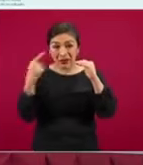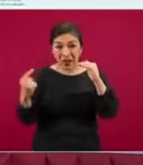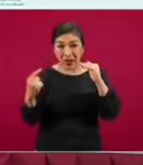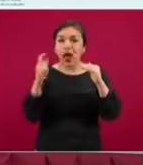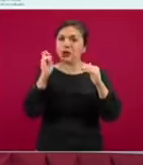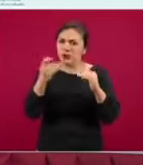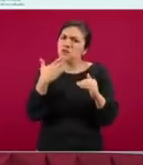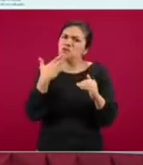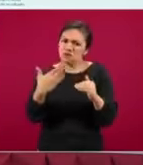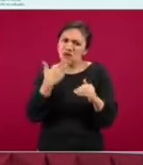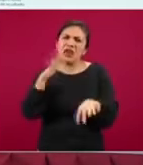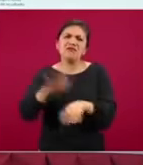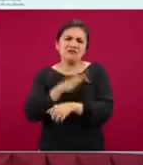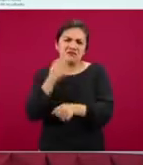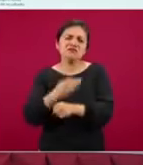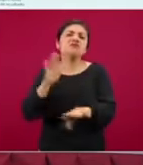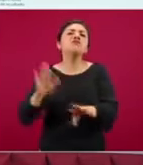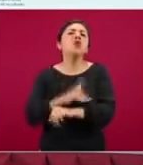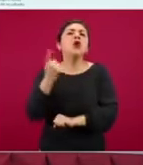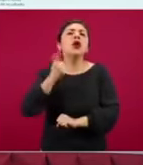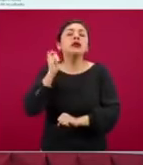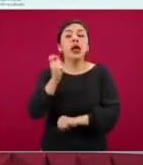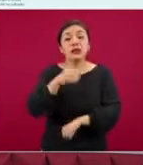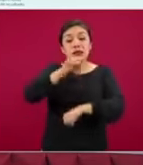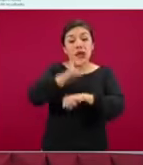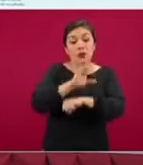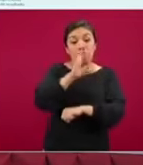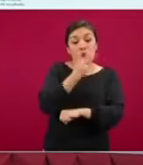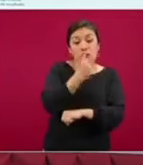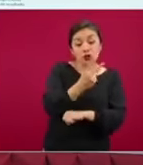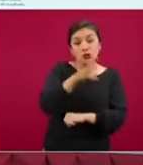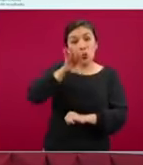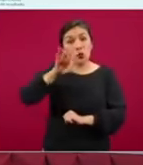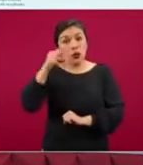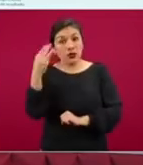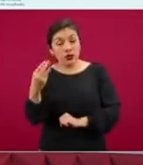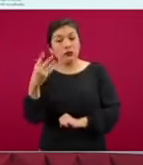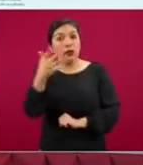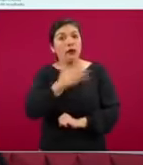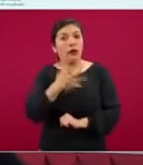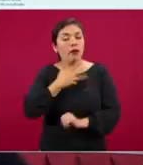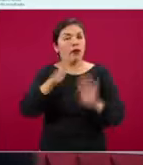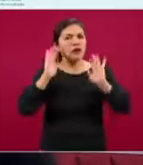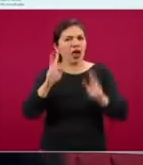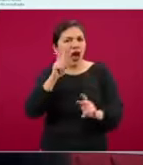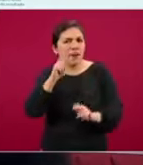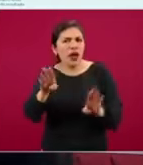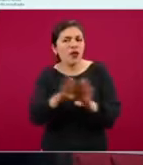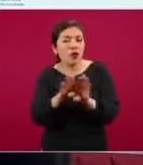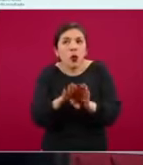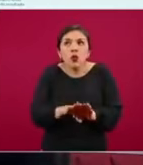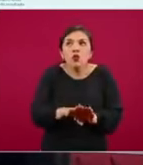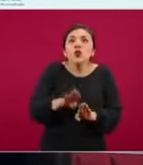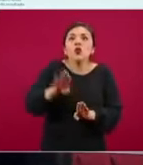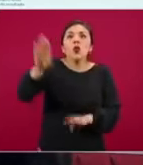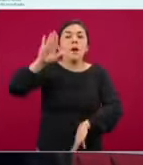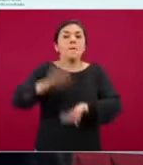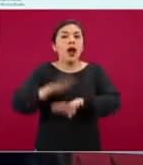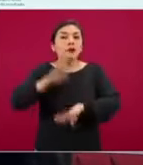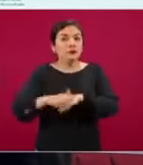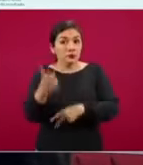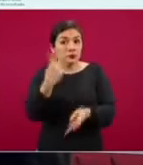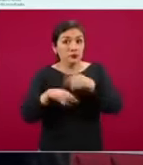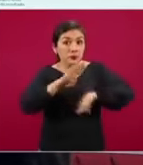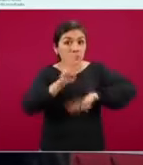fue bueno en el sentido de que entre la semana 42 y 43 teníamos una tendencia ascendente de la mortalidad, y